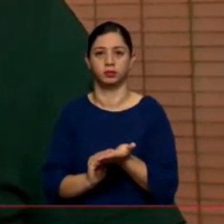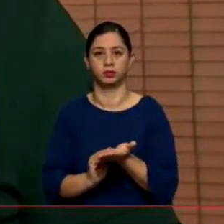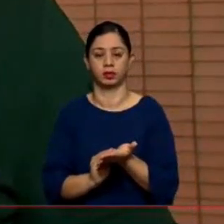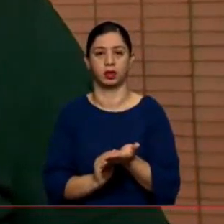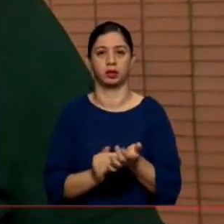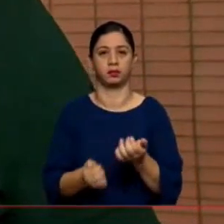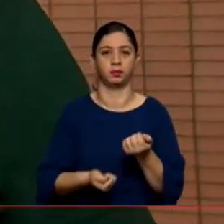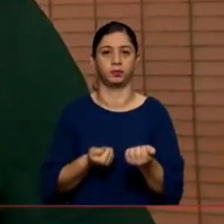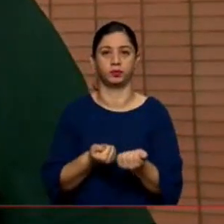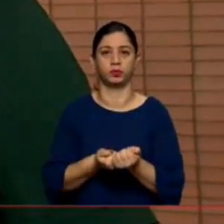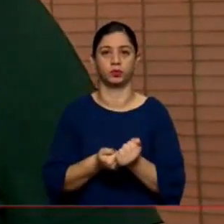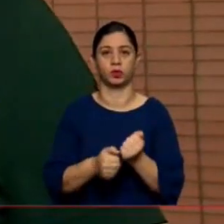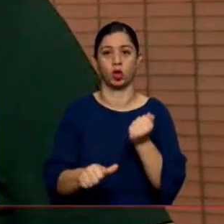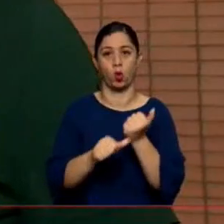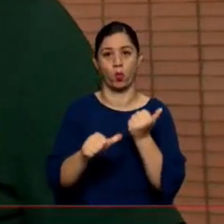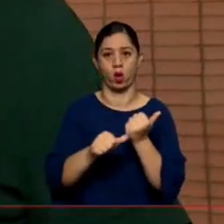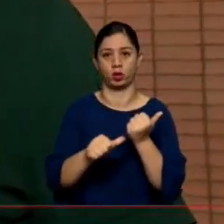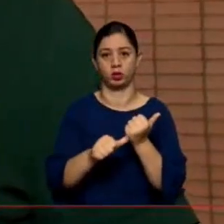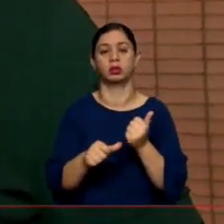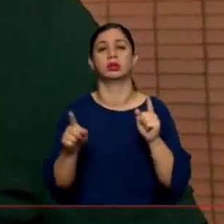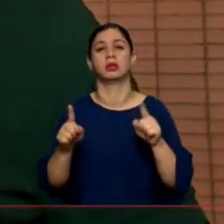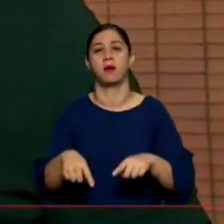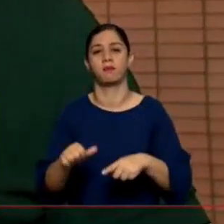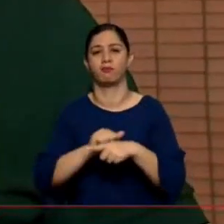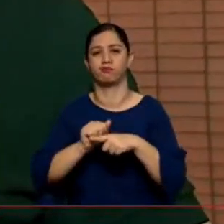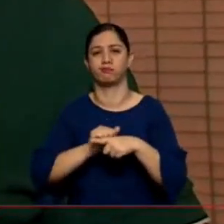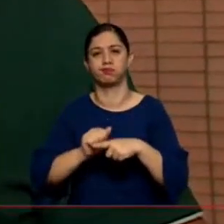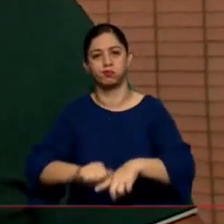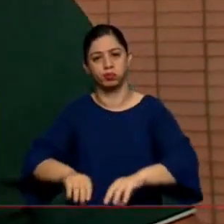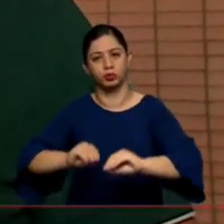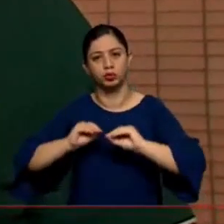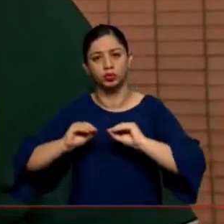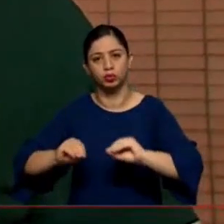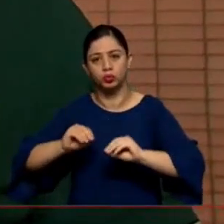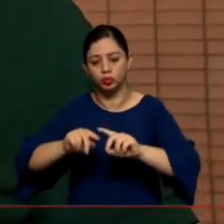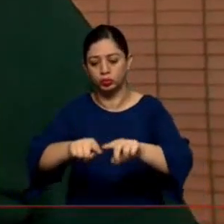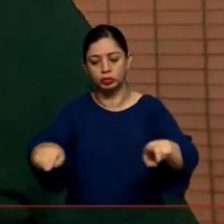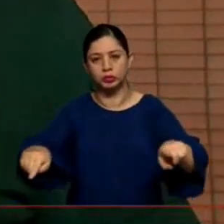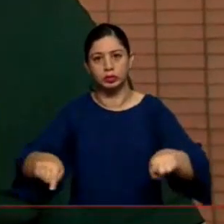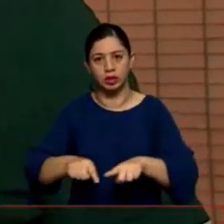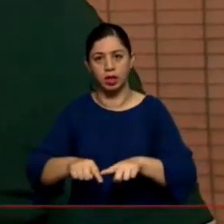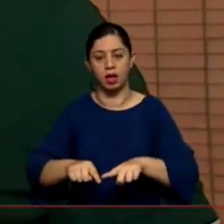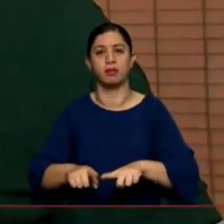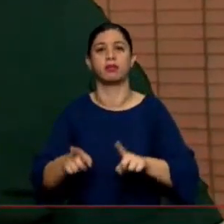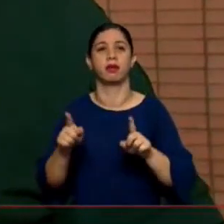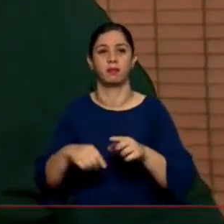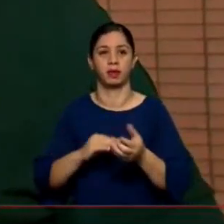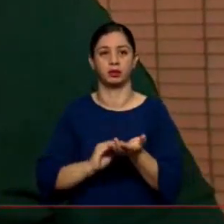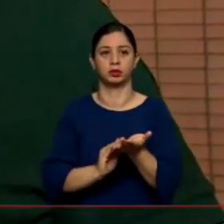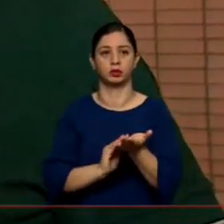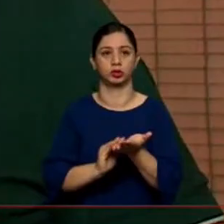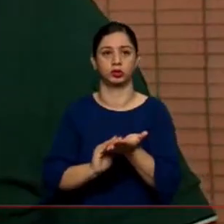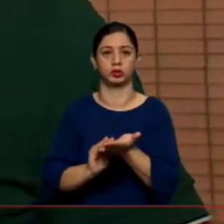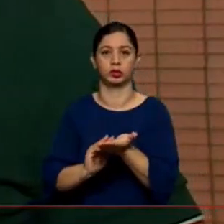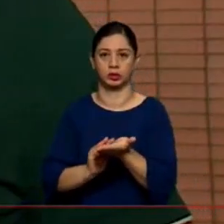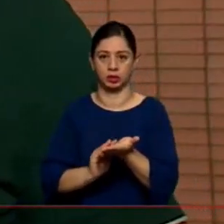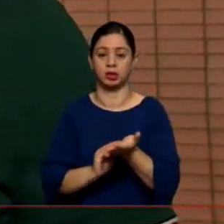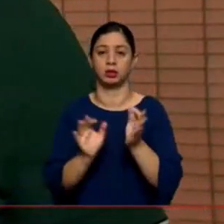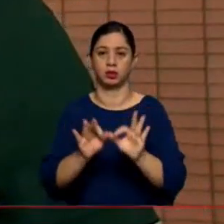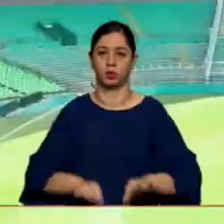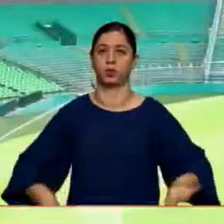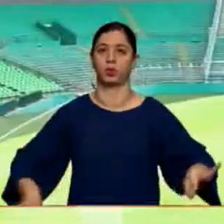auxiliares. Adicionalmente también hay una zona de entrenamiento, digamos que está tras bambalinas, que también se han hecho unas modificaciones